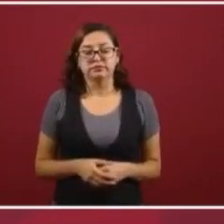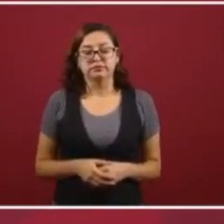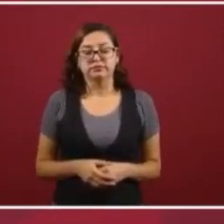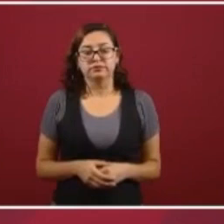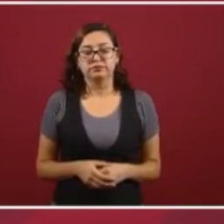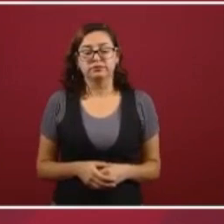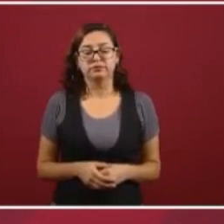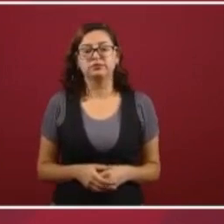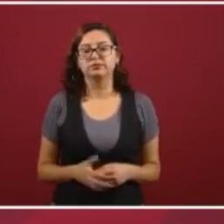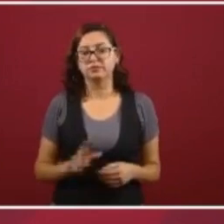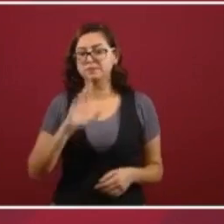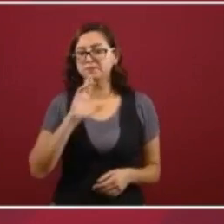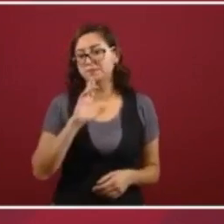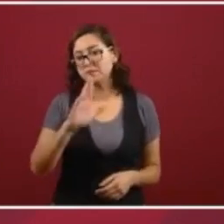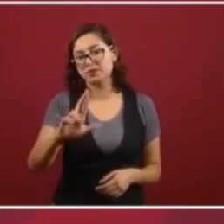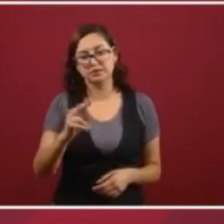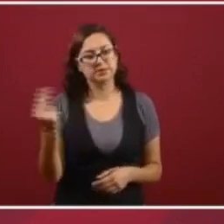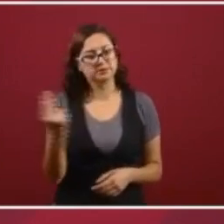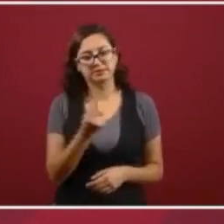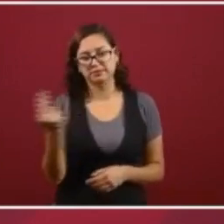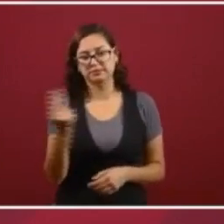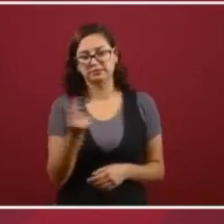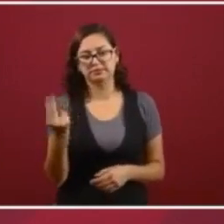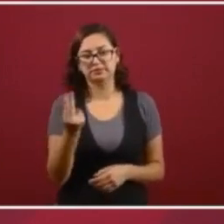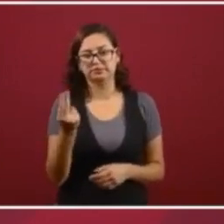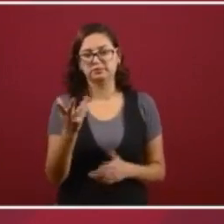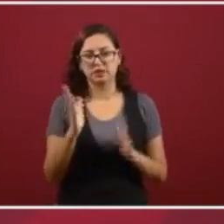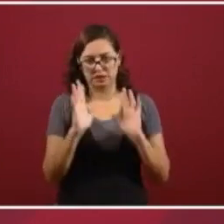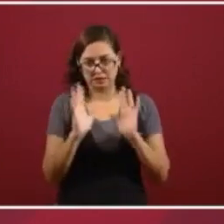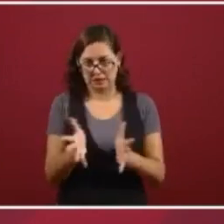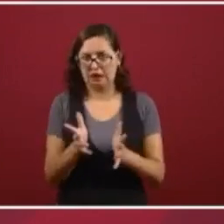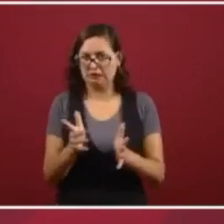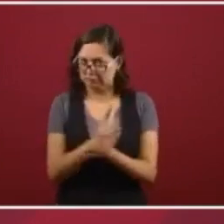una respuesta legal.